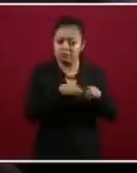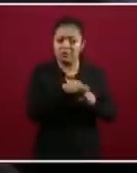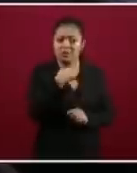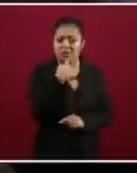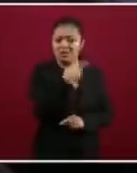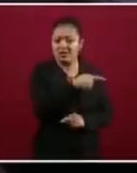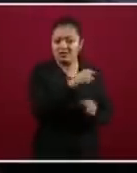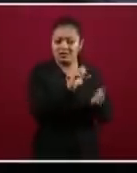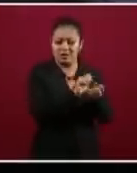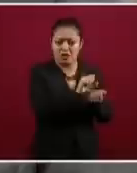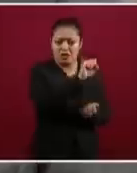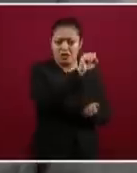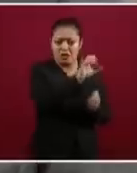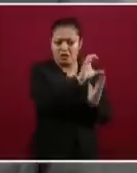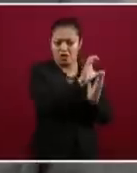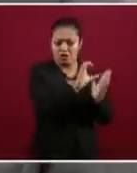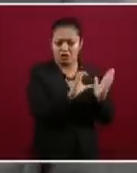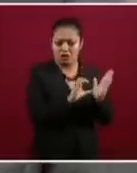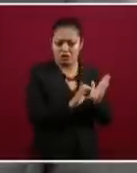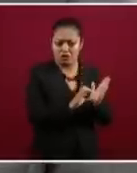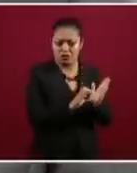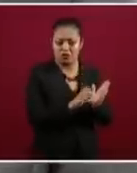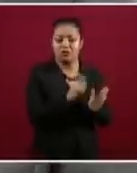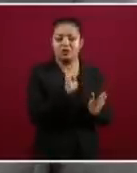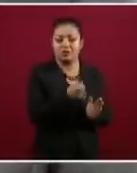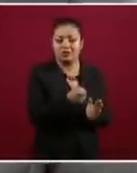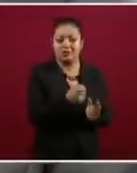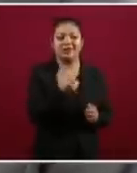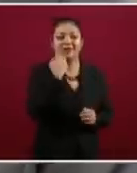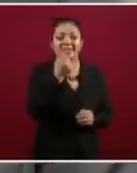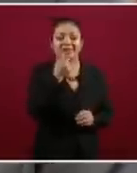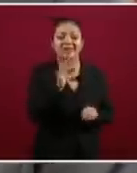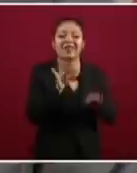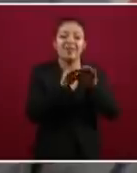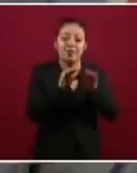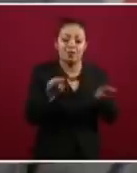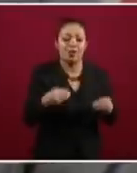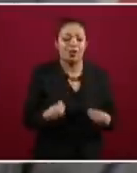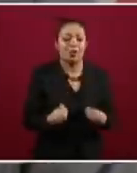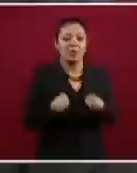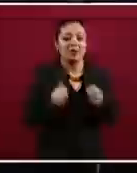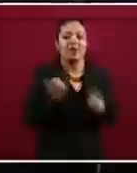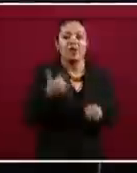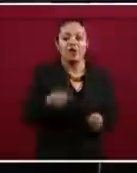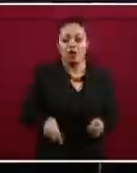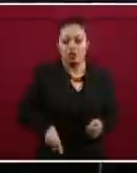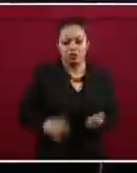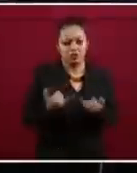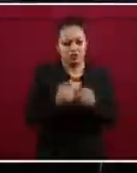de vida y forma de gobierno, democracia como forma de vida y como forma de gobierno.